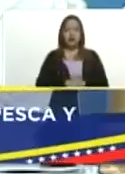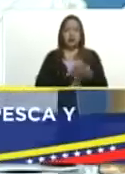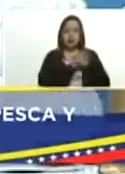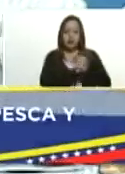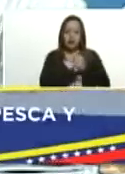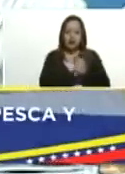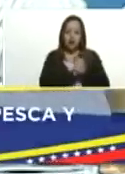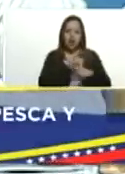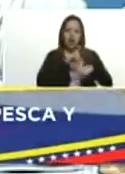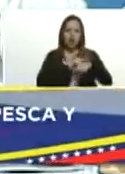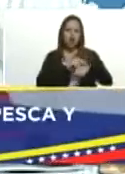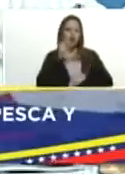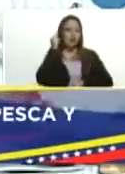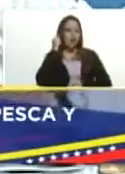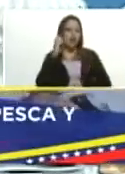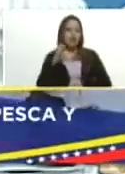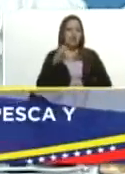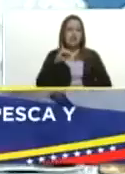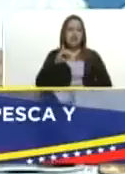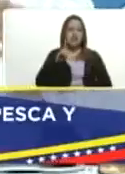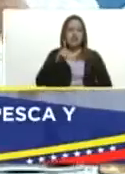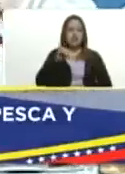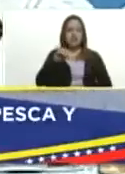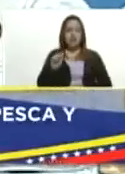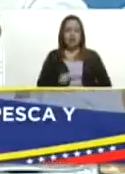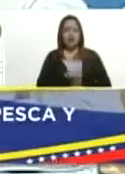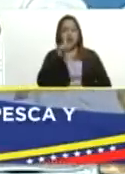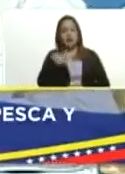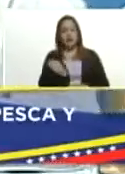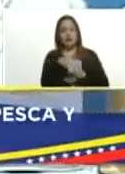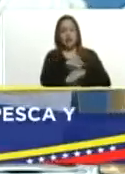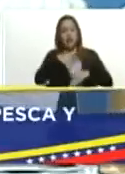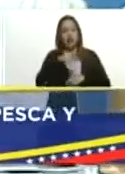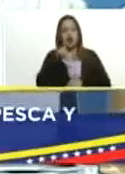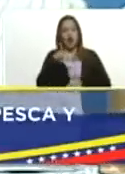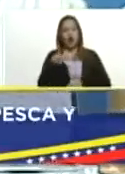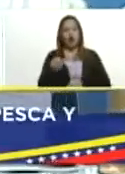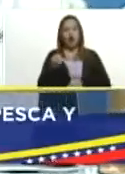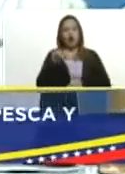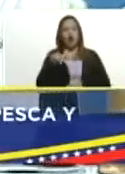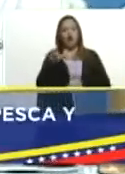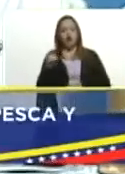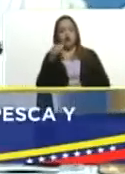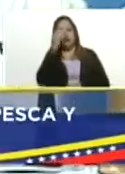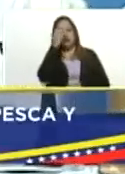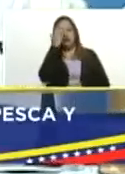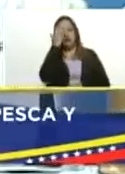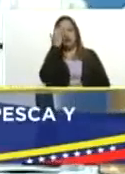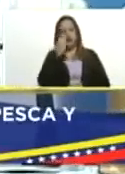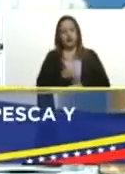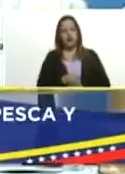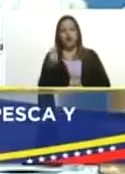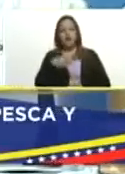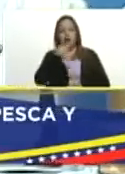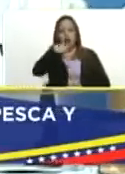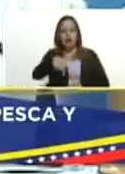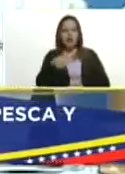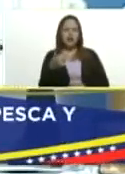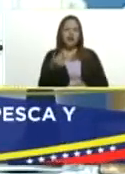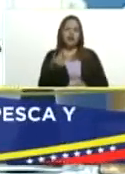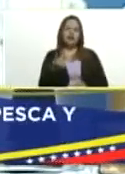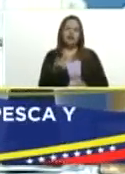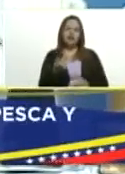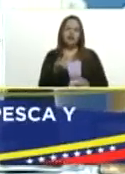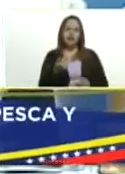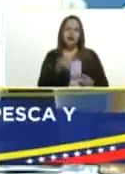camarada, la doctora Cilia, al ministro Loyo, que se ha hecho un cumanés más, un sucrense más, presidente.